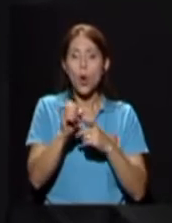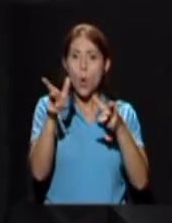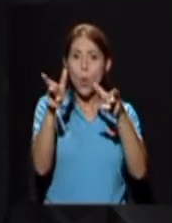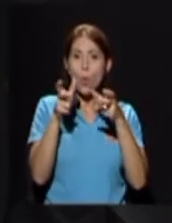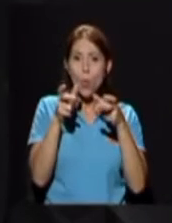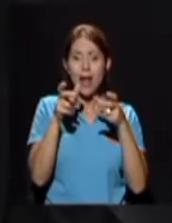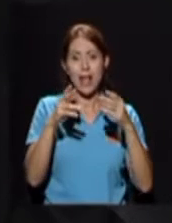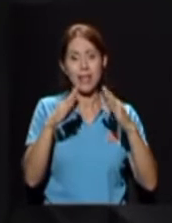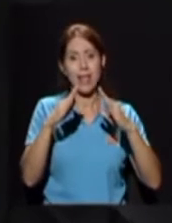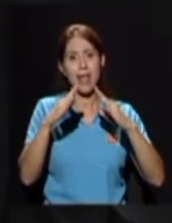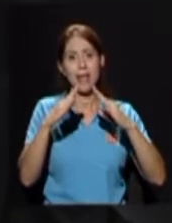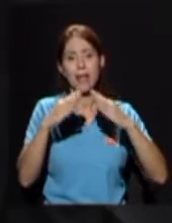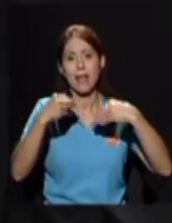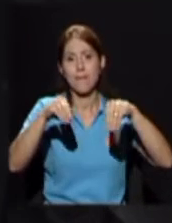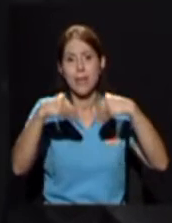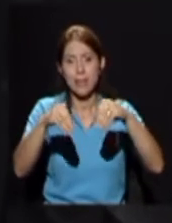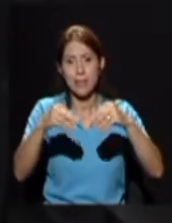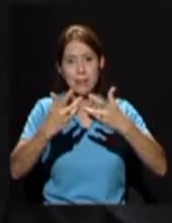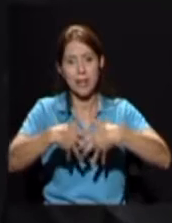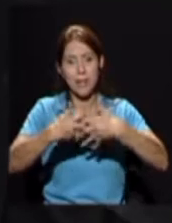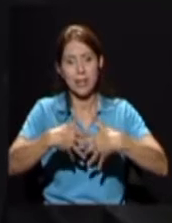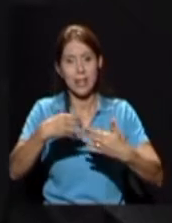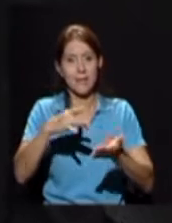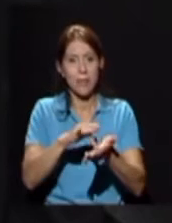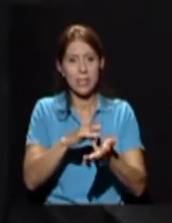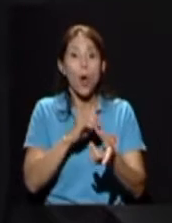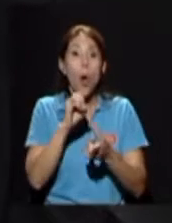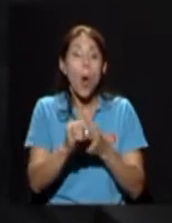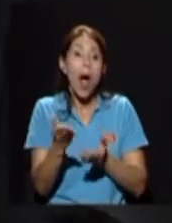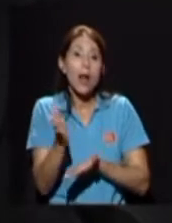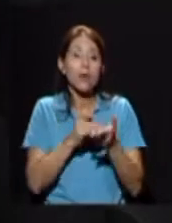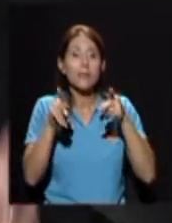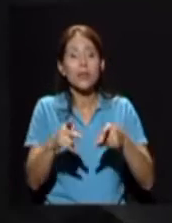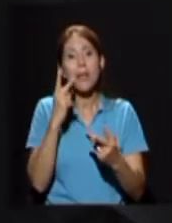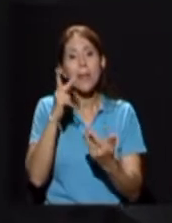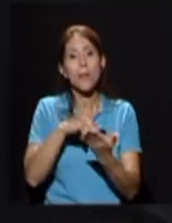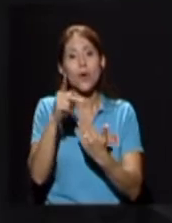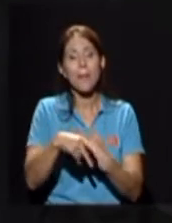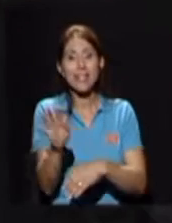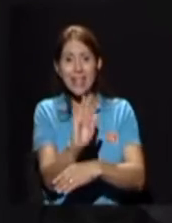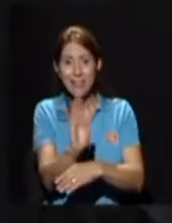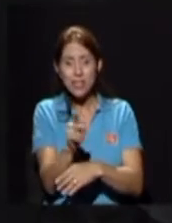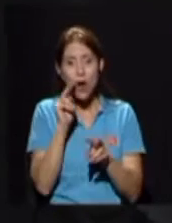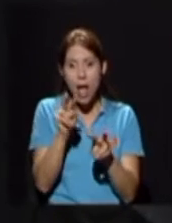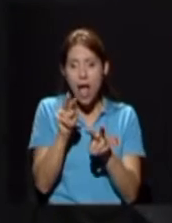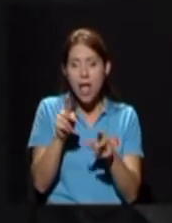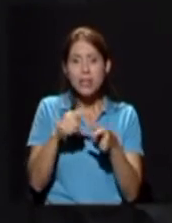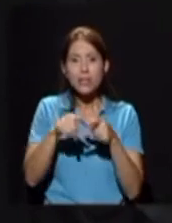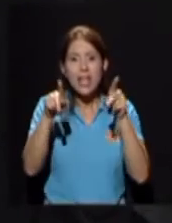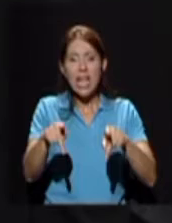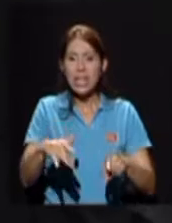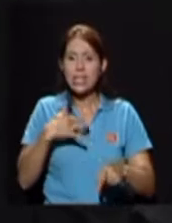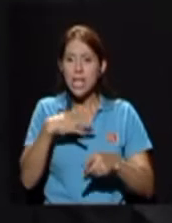que hacen publicidad por muy diversas. Entonces hay una gran cantidad de vías, o de programas de televisión sobre emergencias médicas y esas cosas que están muy de moda. Entonces la gente